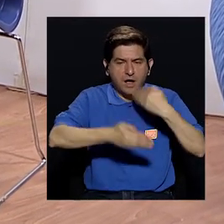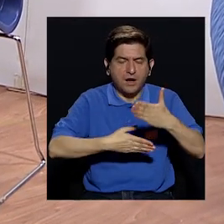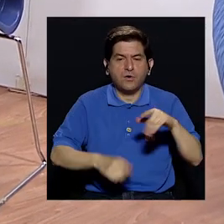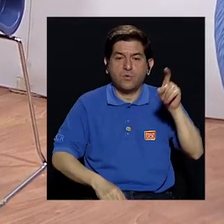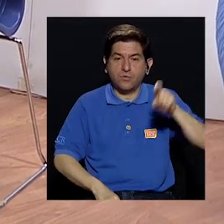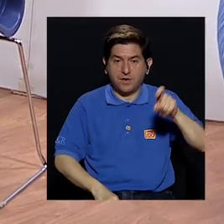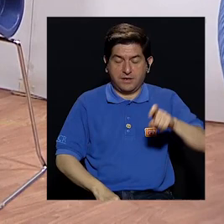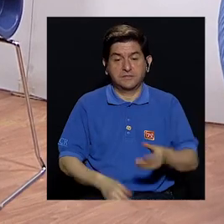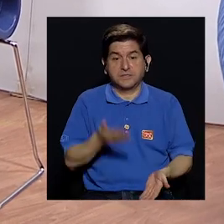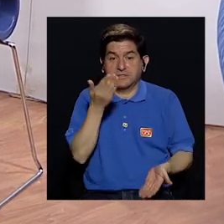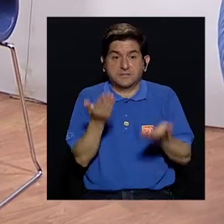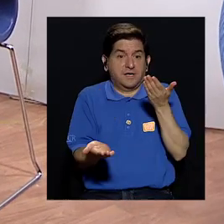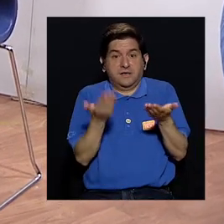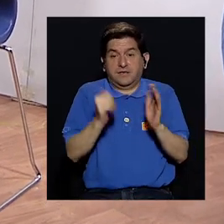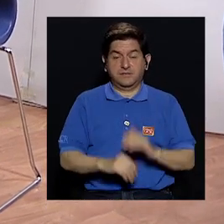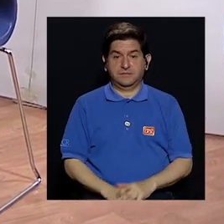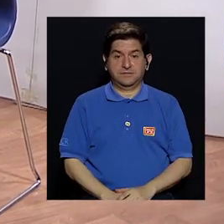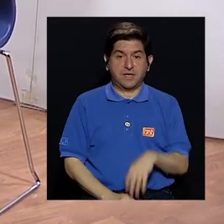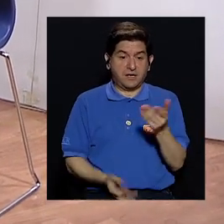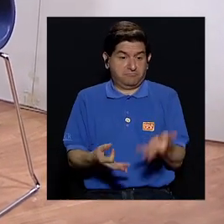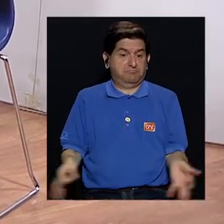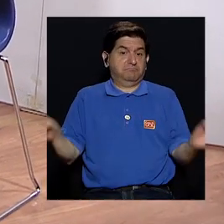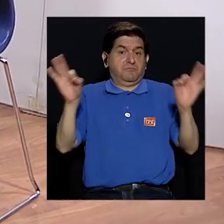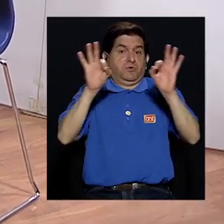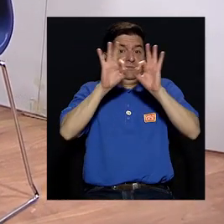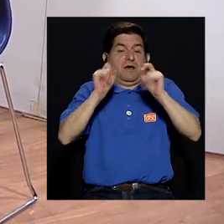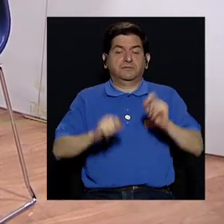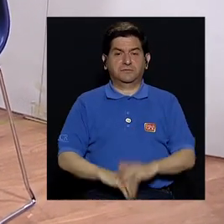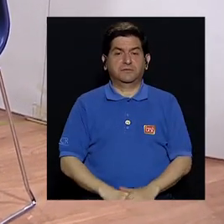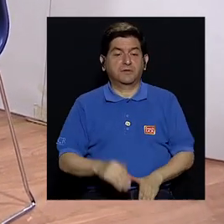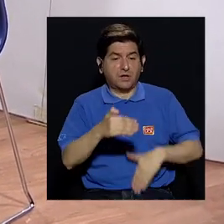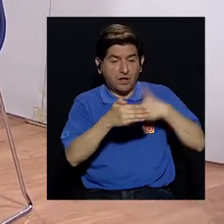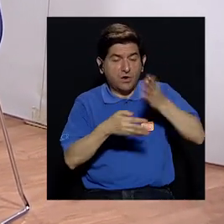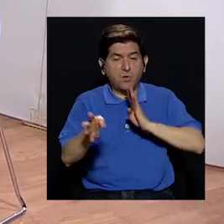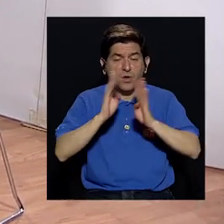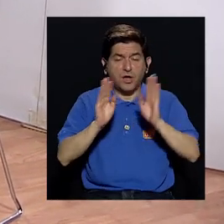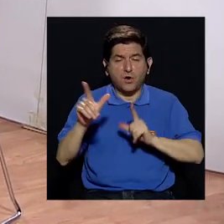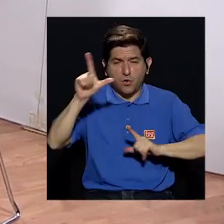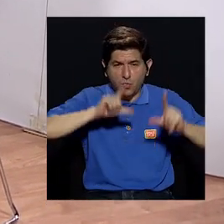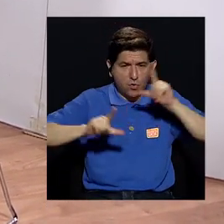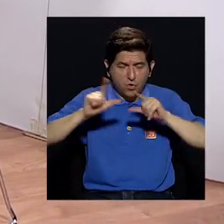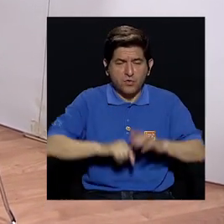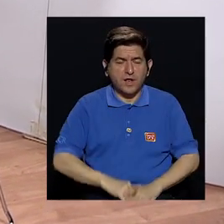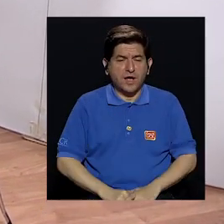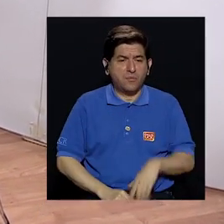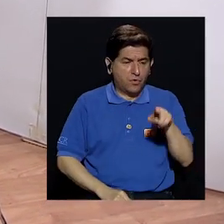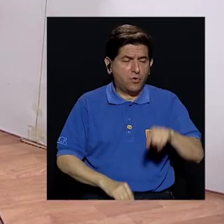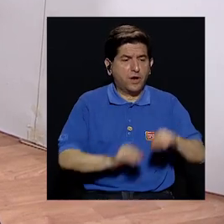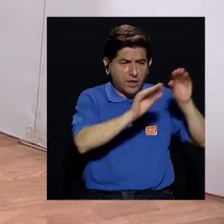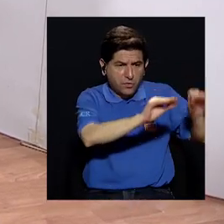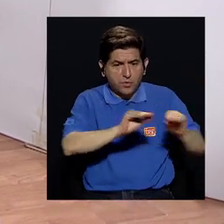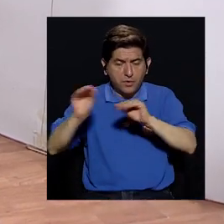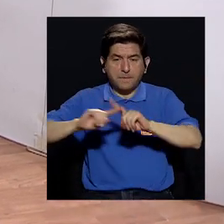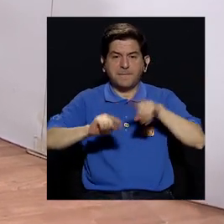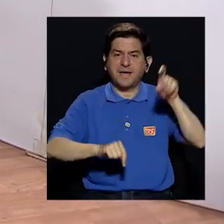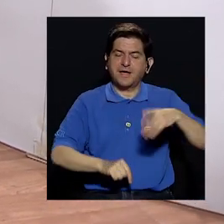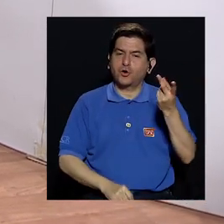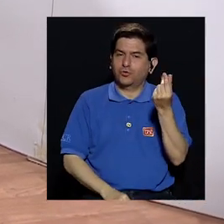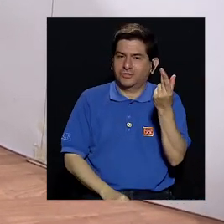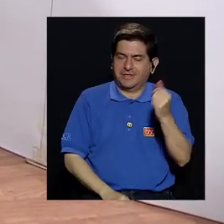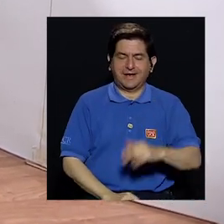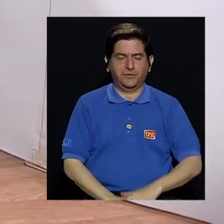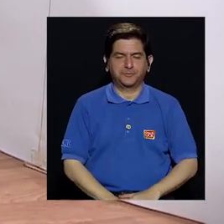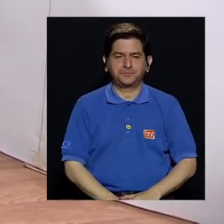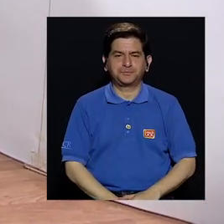que el momento se represente como muy importante más adelante hablaré de los laboratorios portátiles pero también para eso tiene que haber dinero